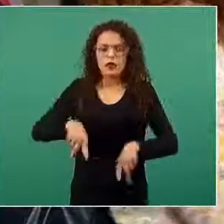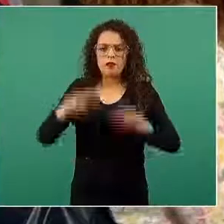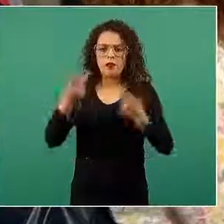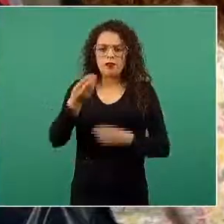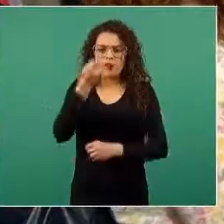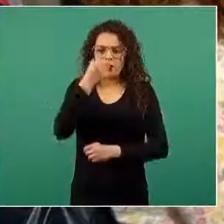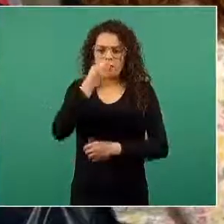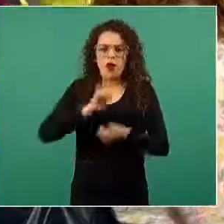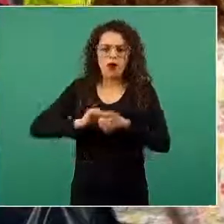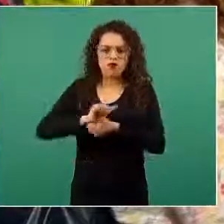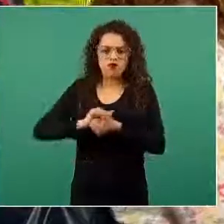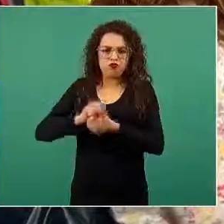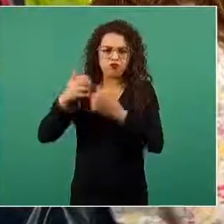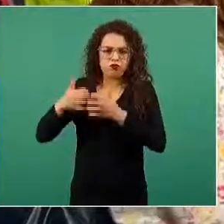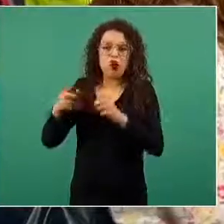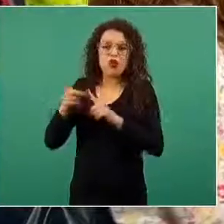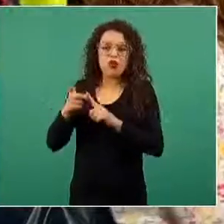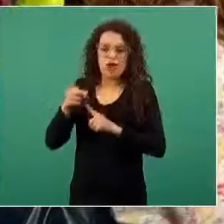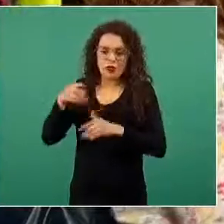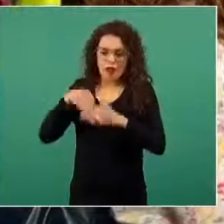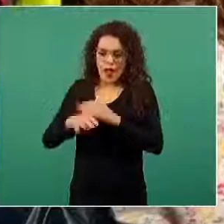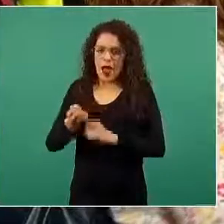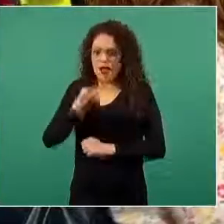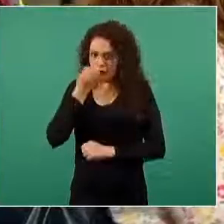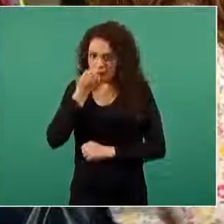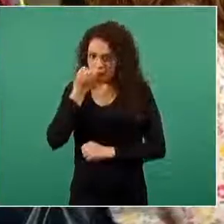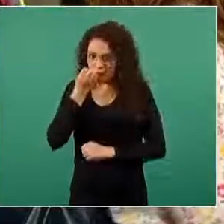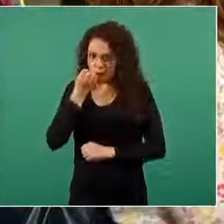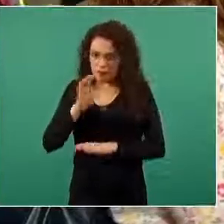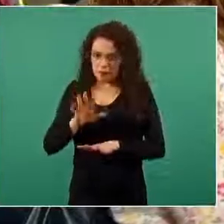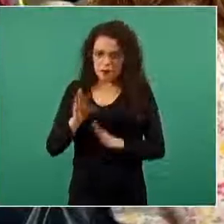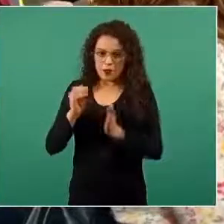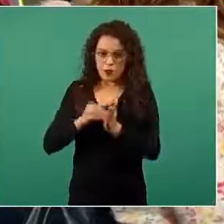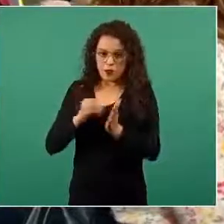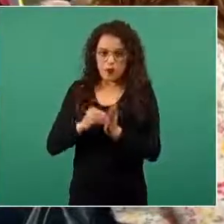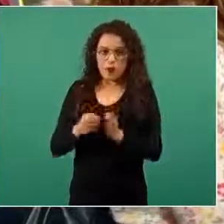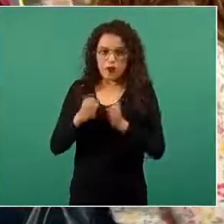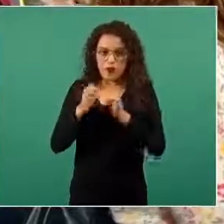productos procesados en las escuelas. Todavía estamos en esta etapa